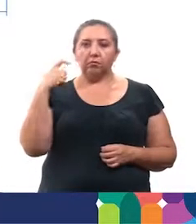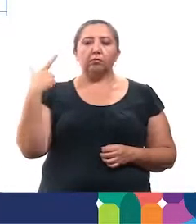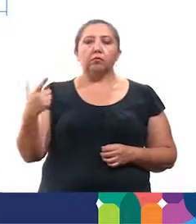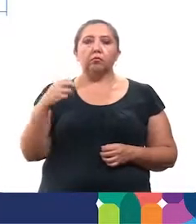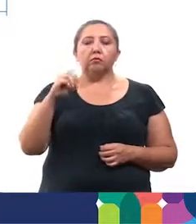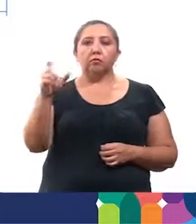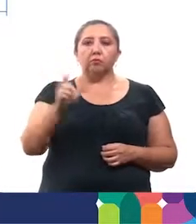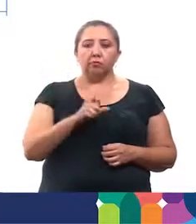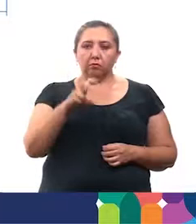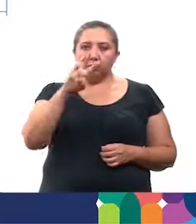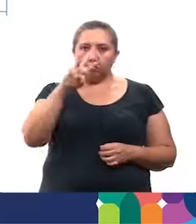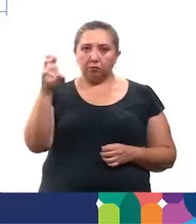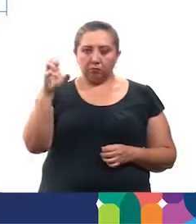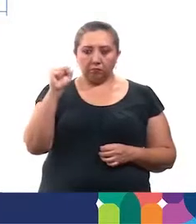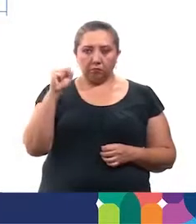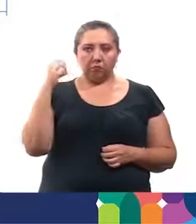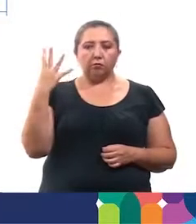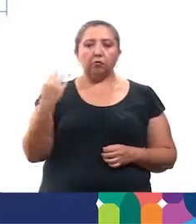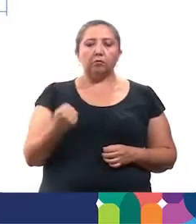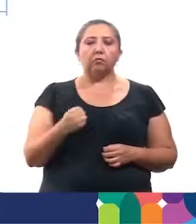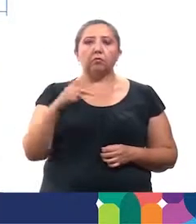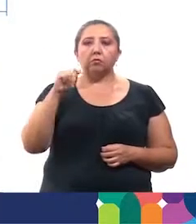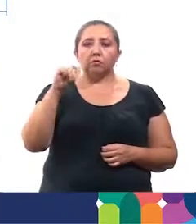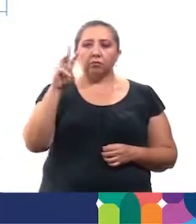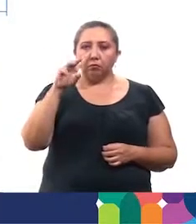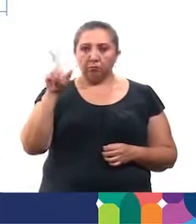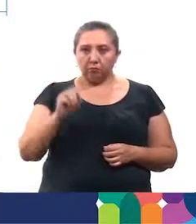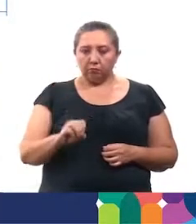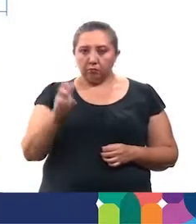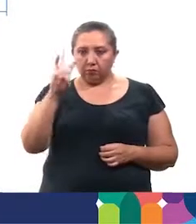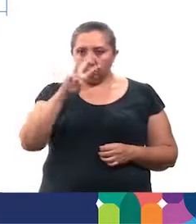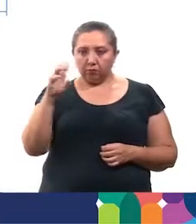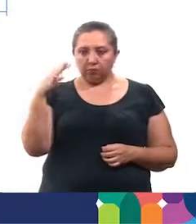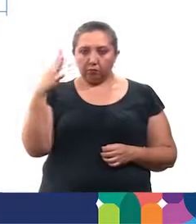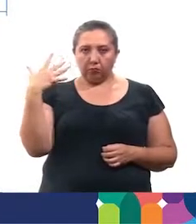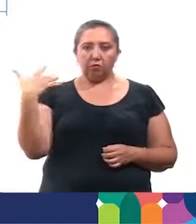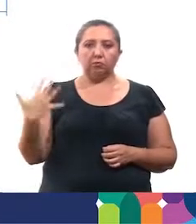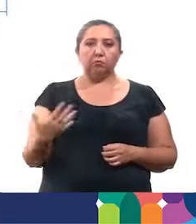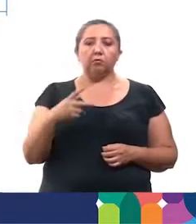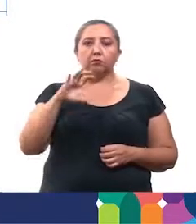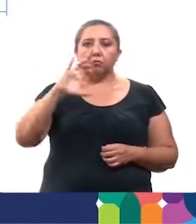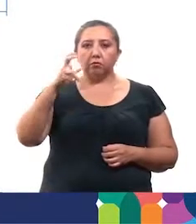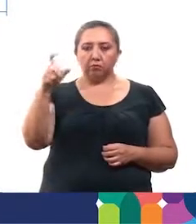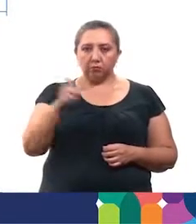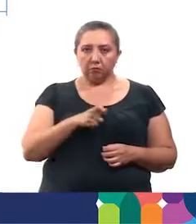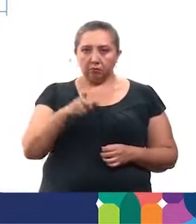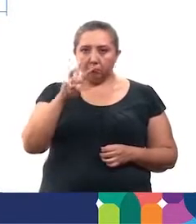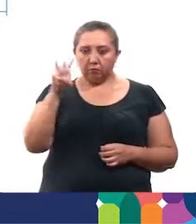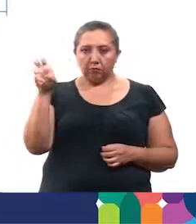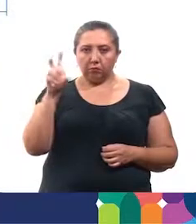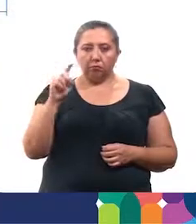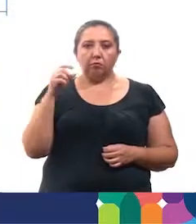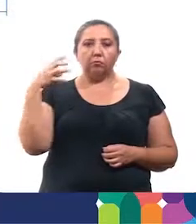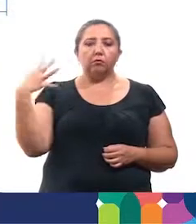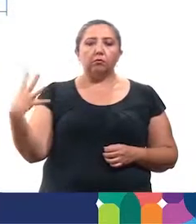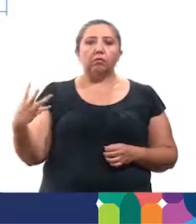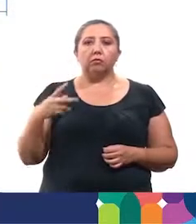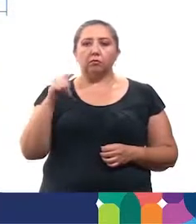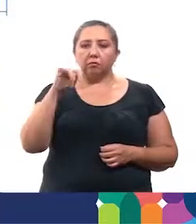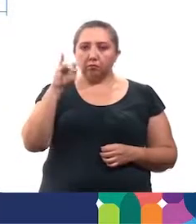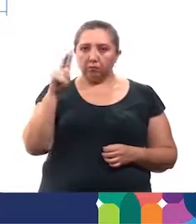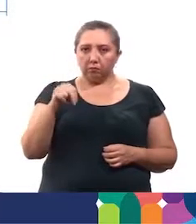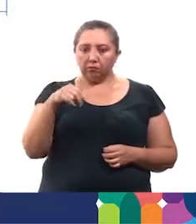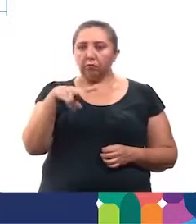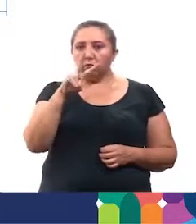427, Oxcuscap, 369, Temozón, 355, Chemash, 334,